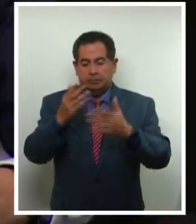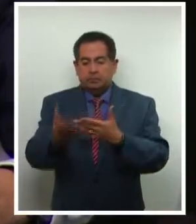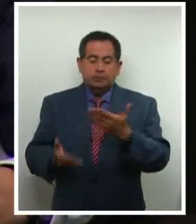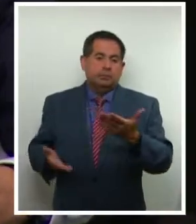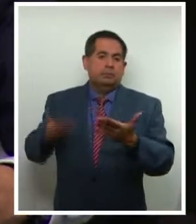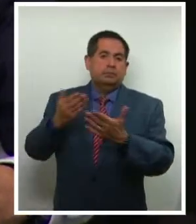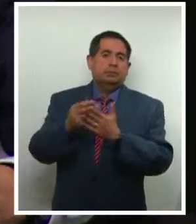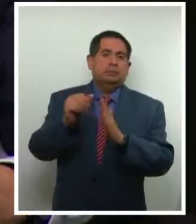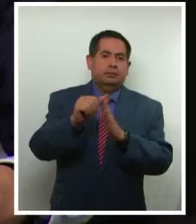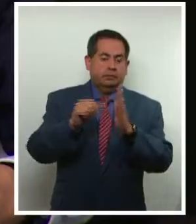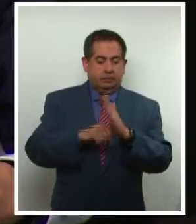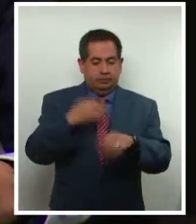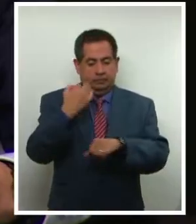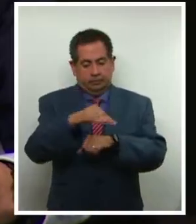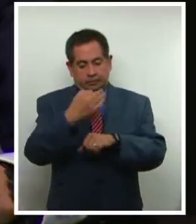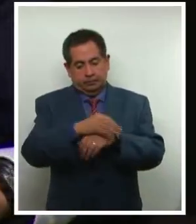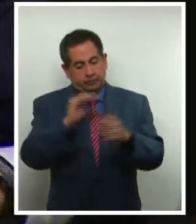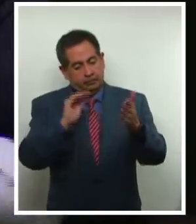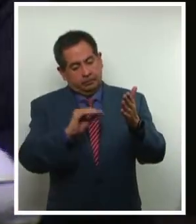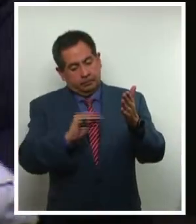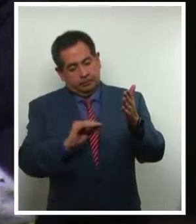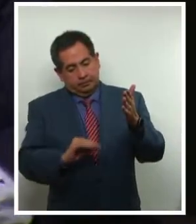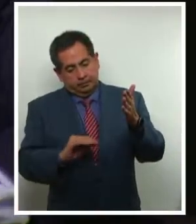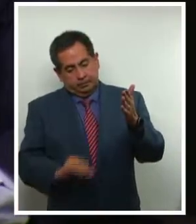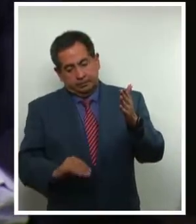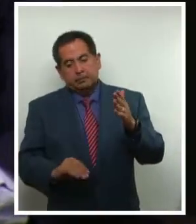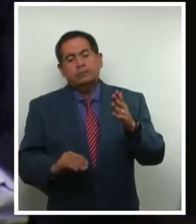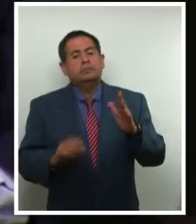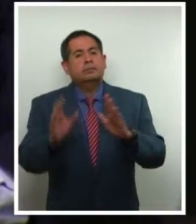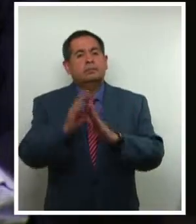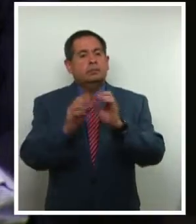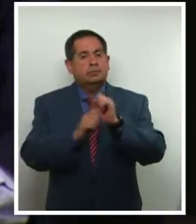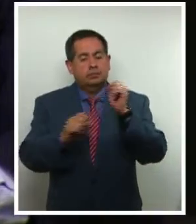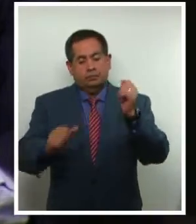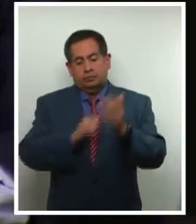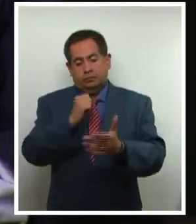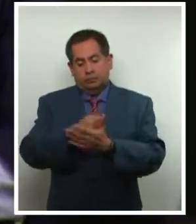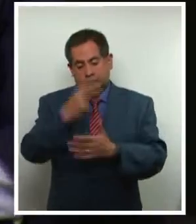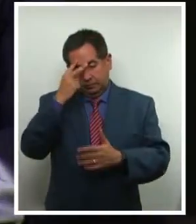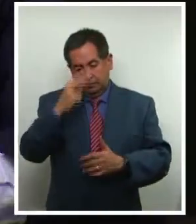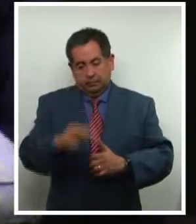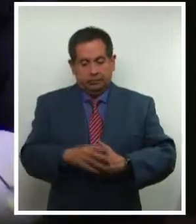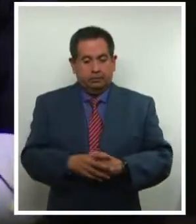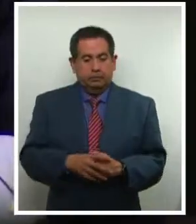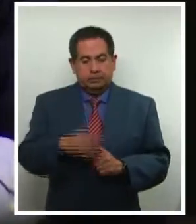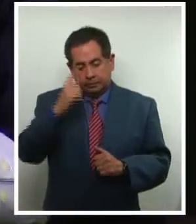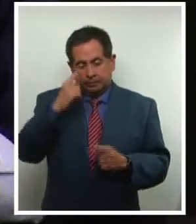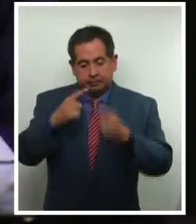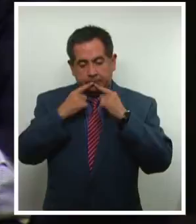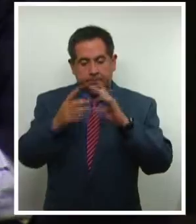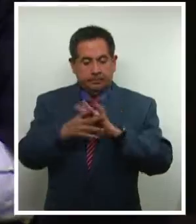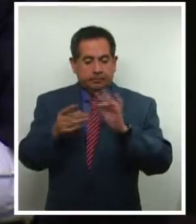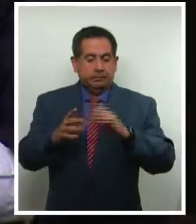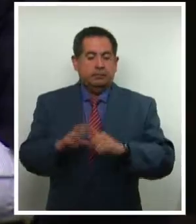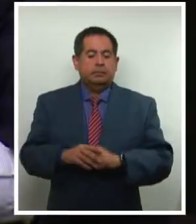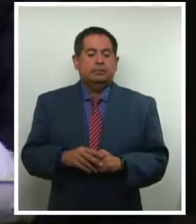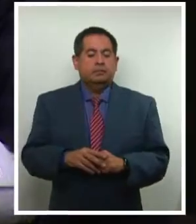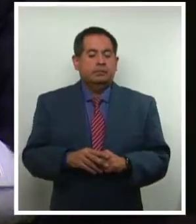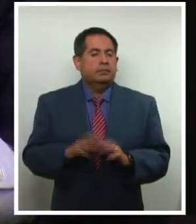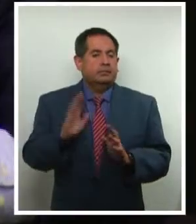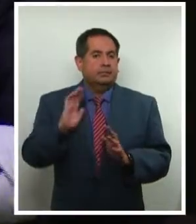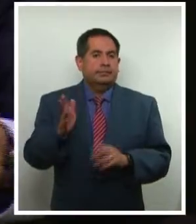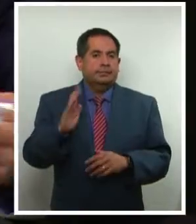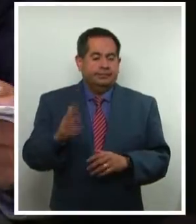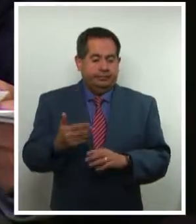de artículos transitorios de la Constitución Política de la Ciudad de México, para lo cual se ha